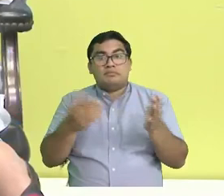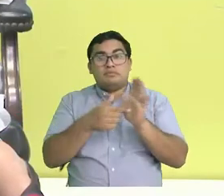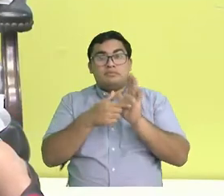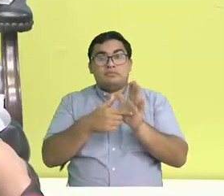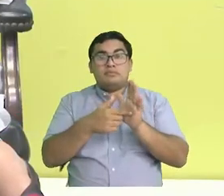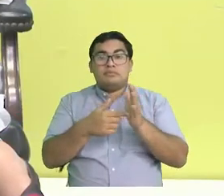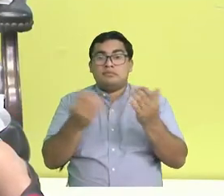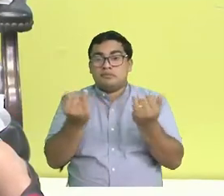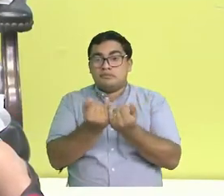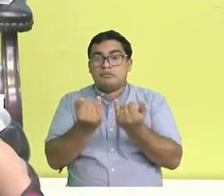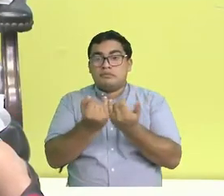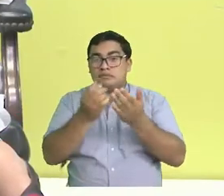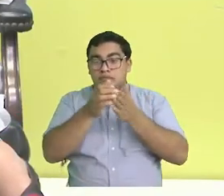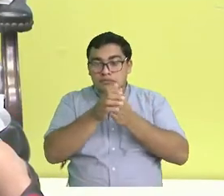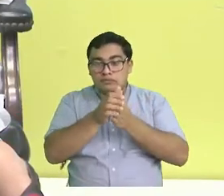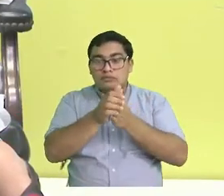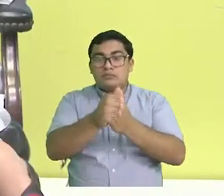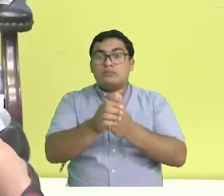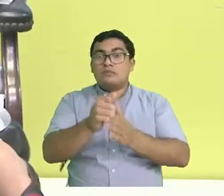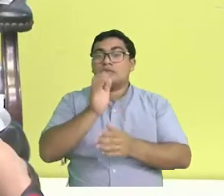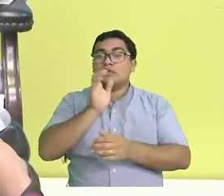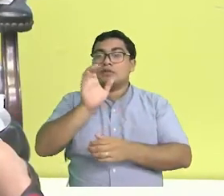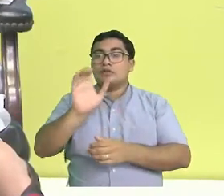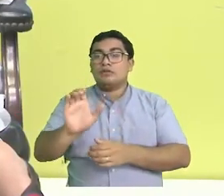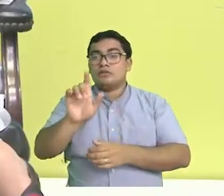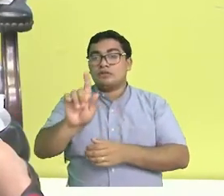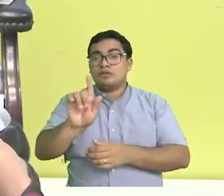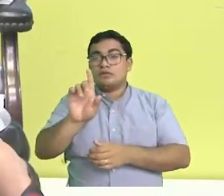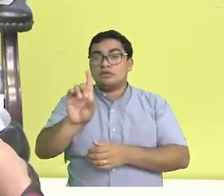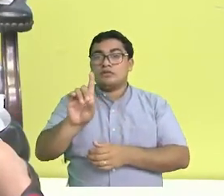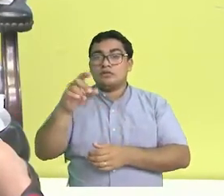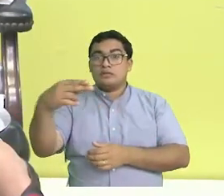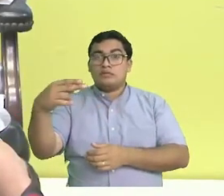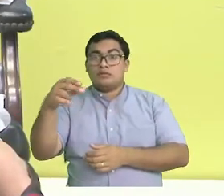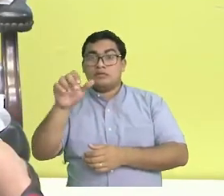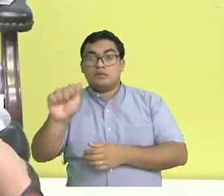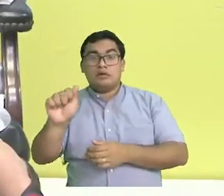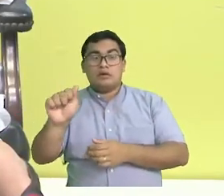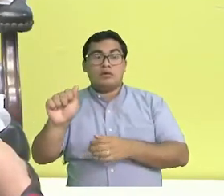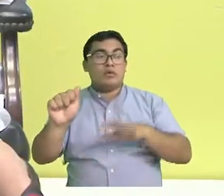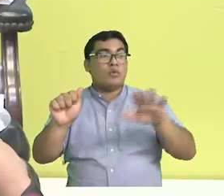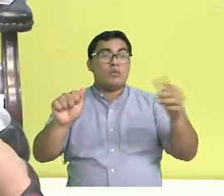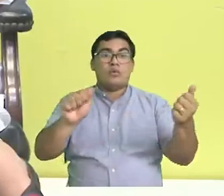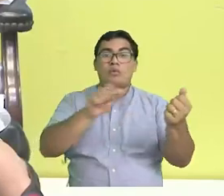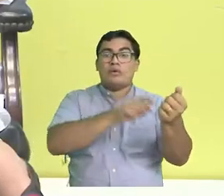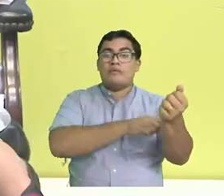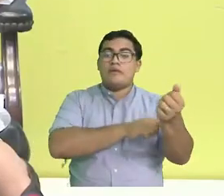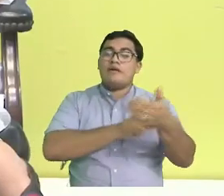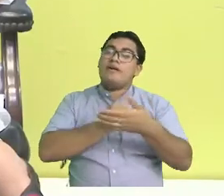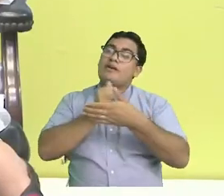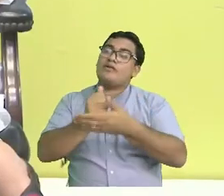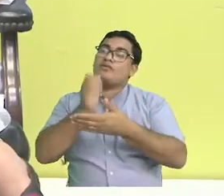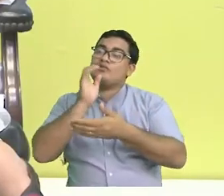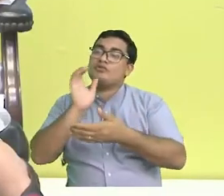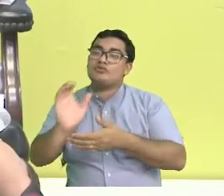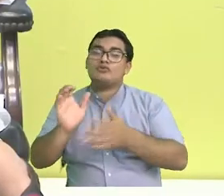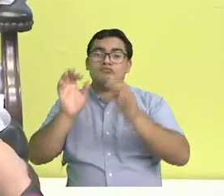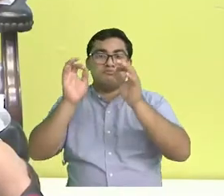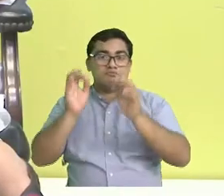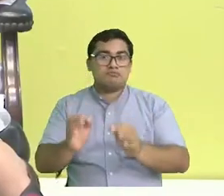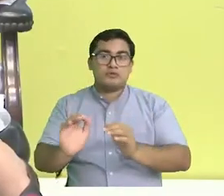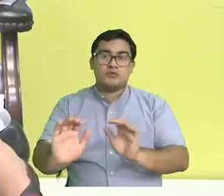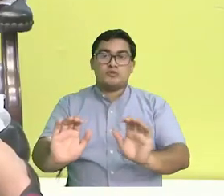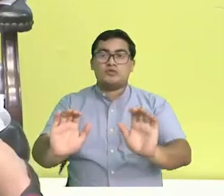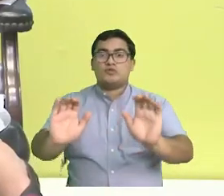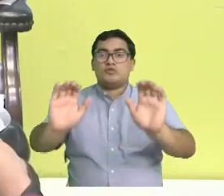como una guía para los niños que tienen el TDAH-A para ayudarnos a enseñarle cómo debe ser su comportamiento. Y a medida que ellos van